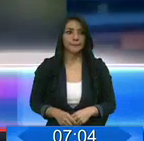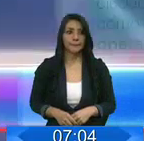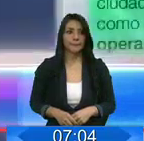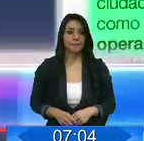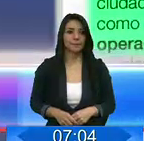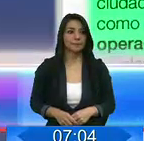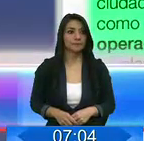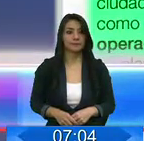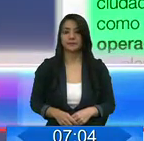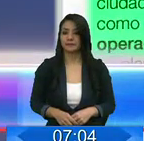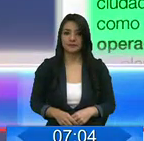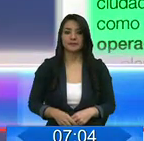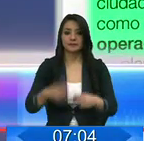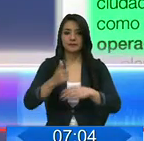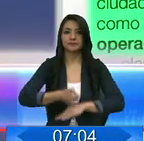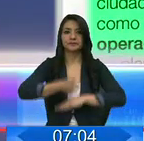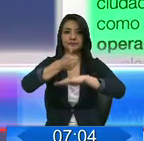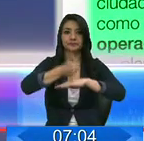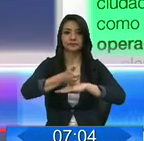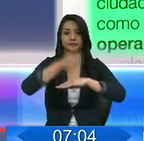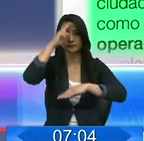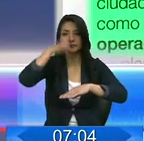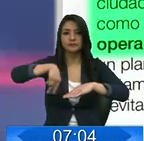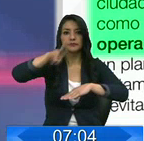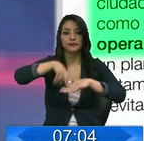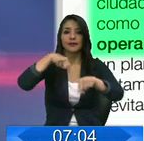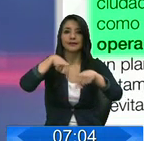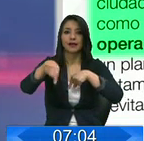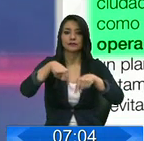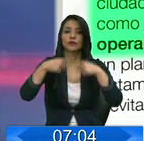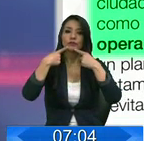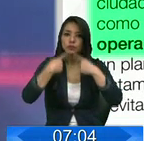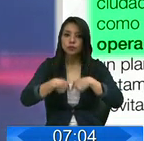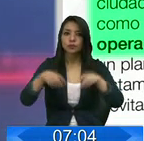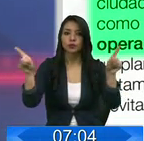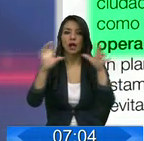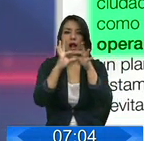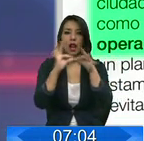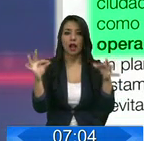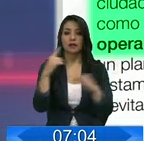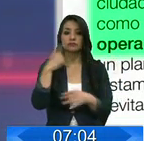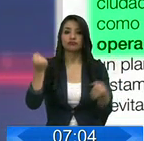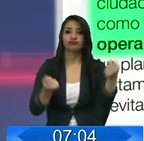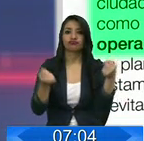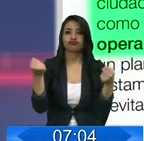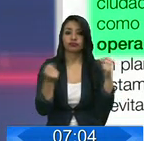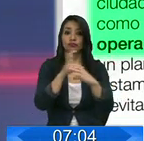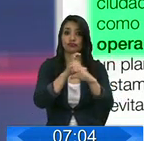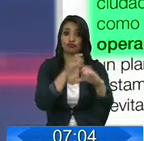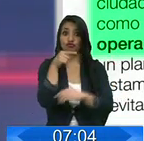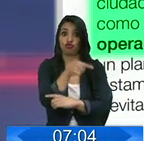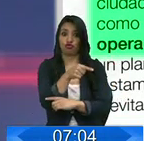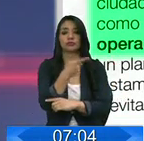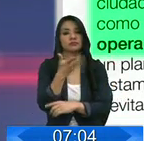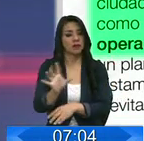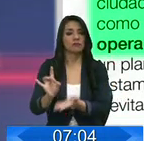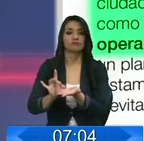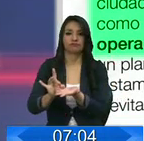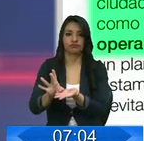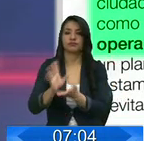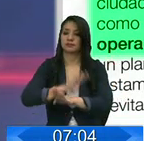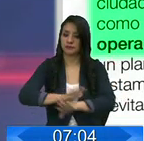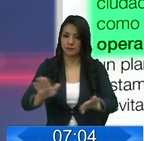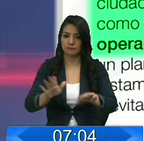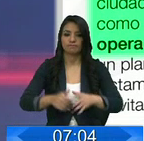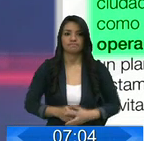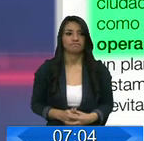Al respecto, la Agencia Nacional de Tránsito informó a través de un comunicado que el conductor de la cooperativa Joysur fue separado de su cargo y como